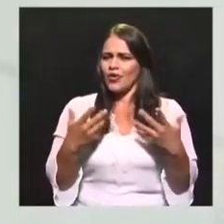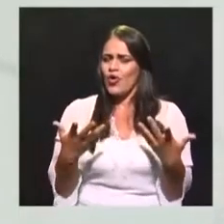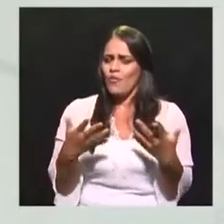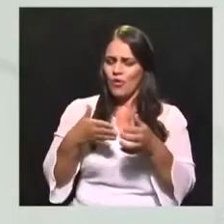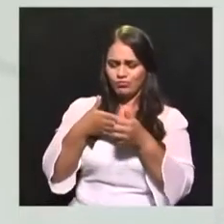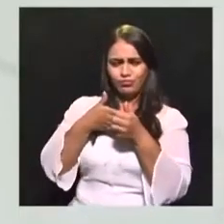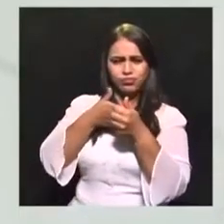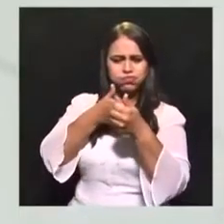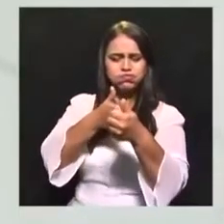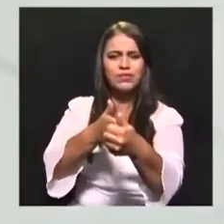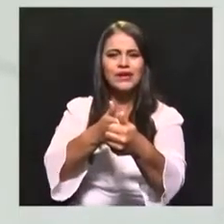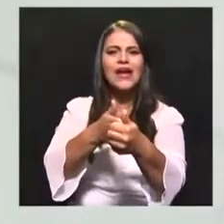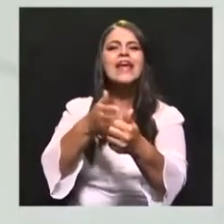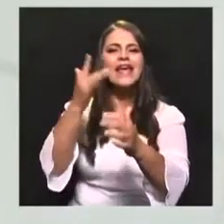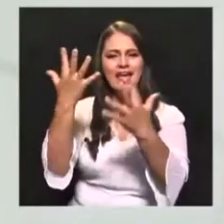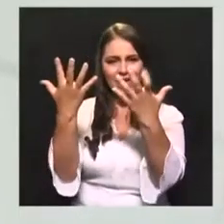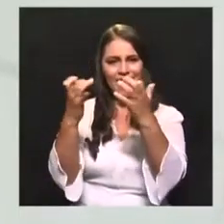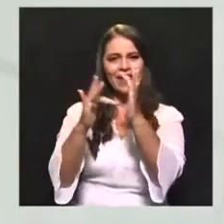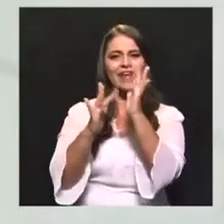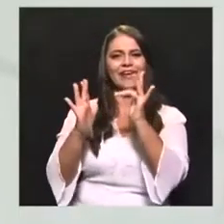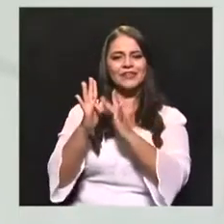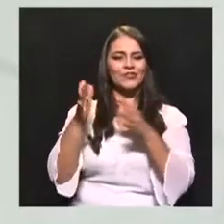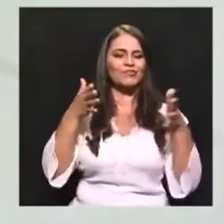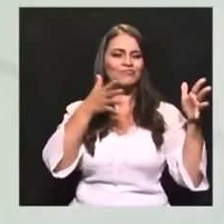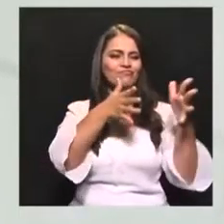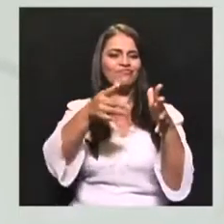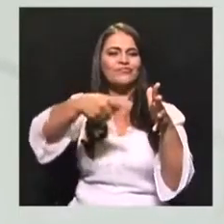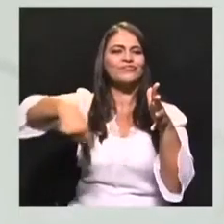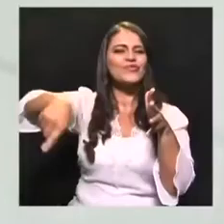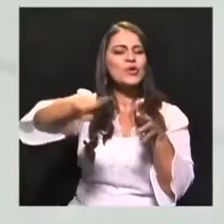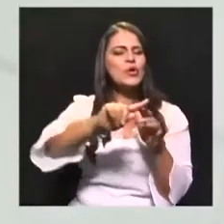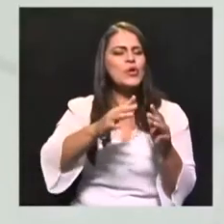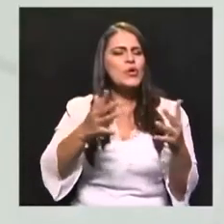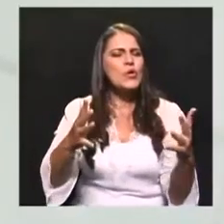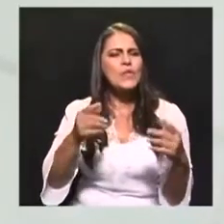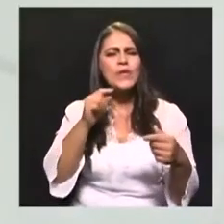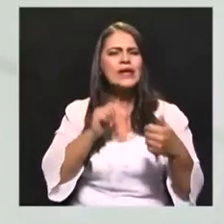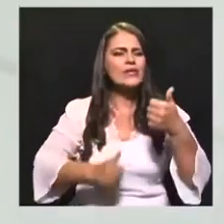de seguimiento que supone ir a lo esencial,